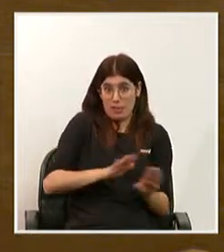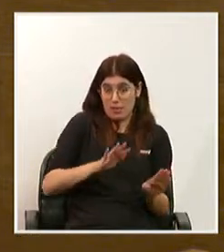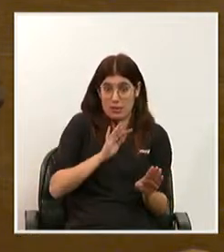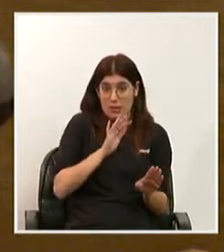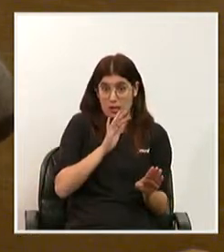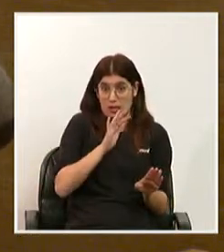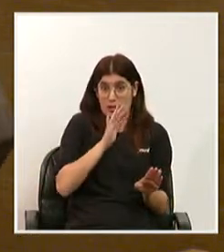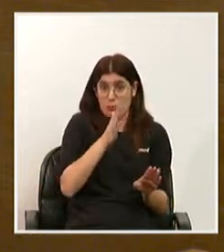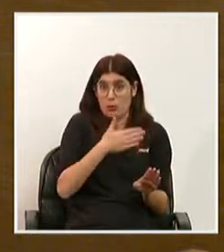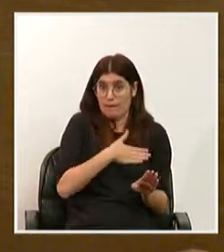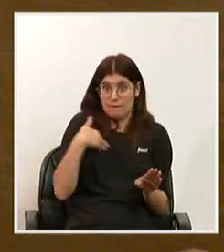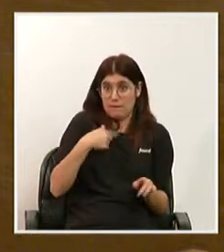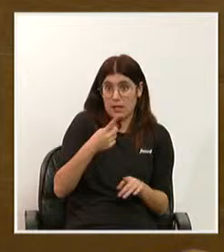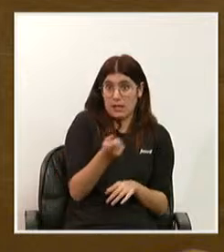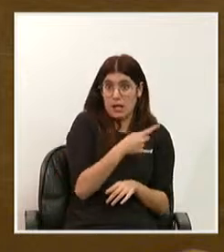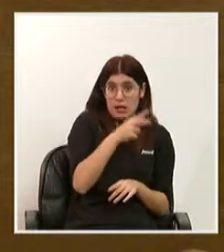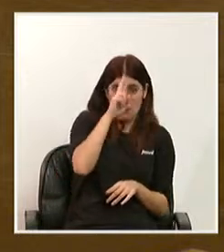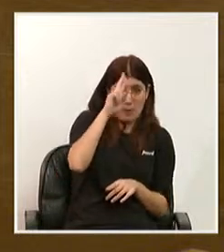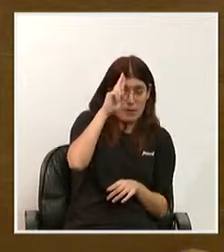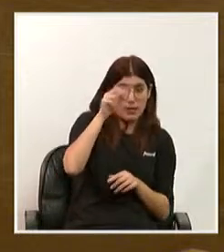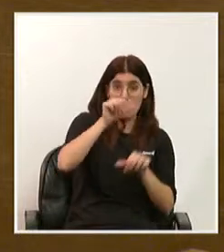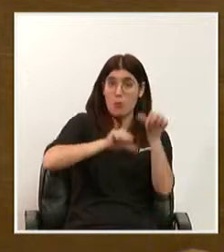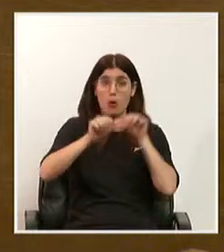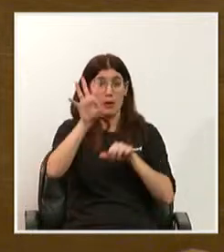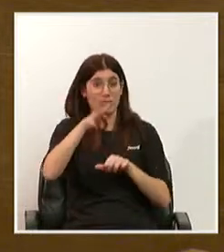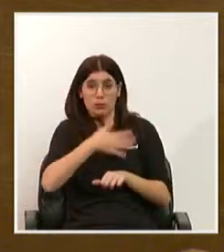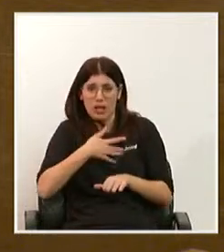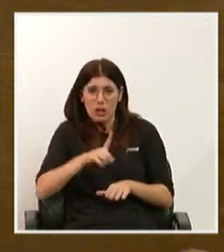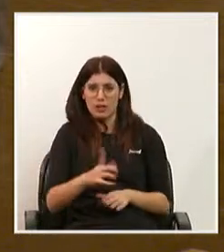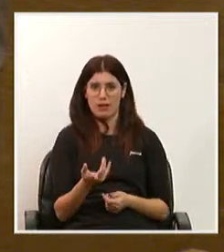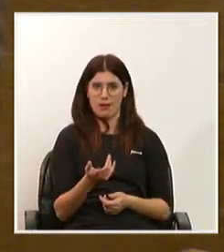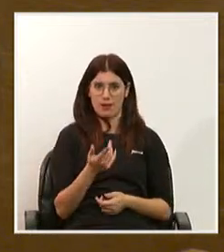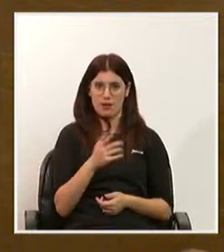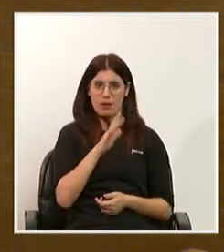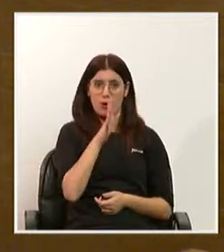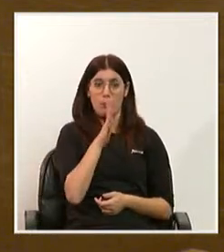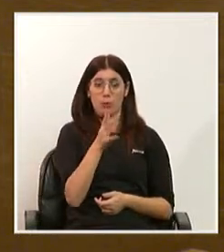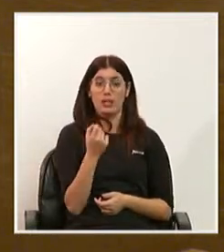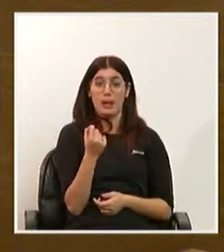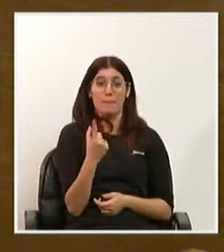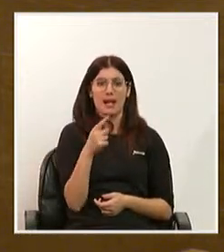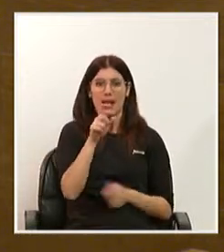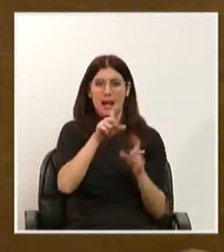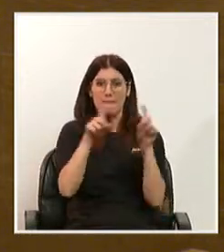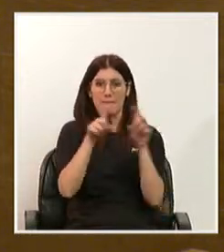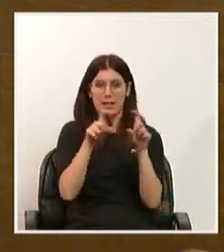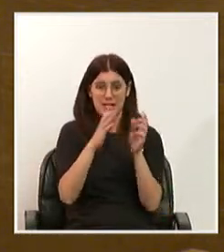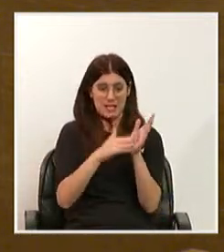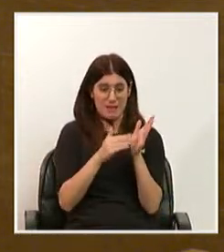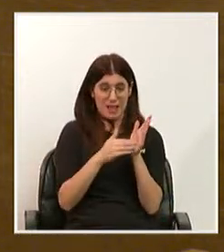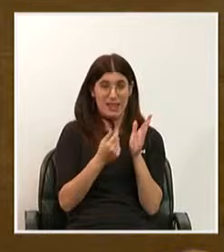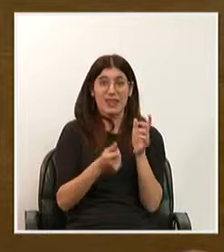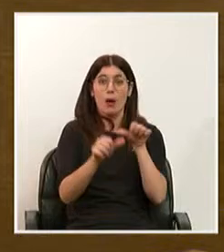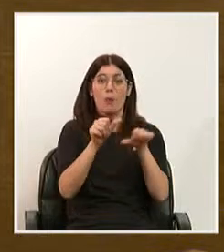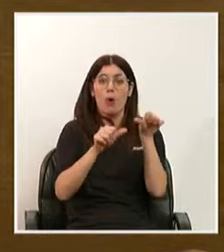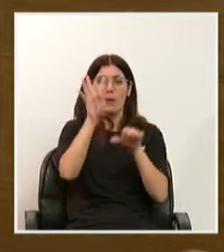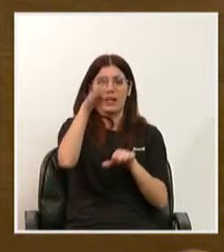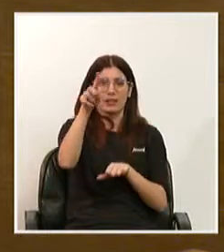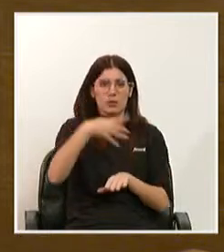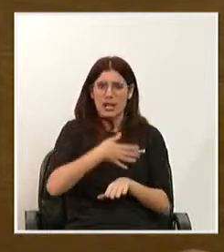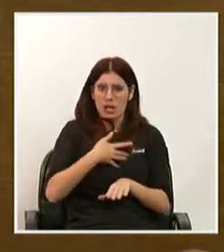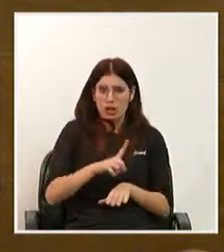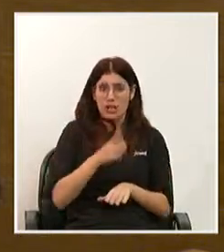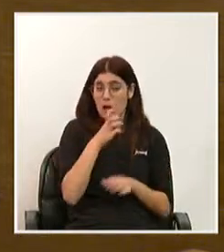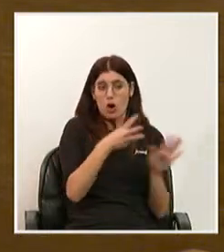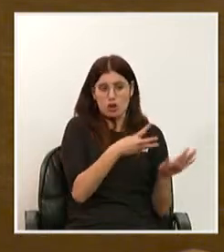Catalán y están en Madrid no quieren volver Por qué las 1000 empresas que hay en Valencia no quieren volver o las 800 que hay en